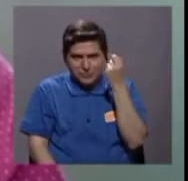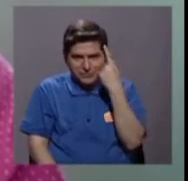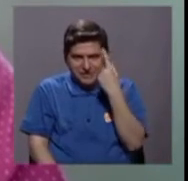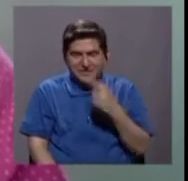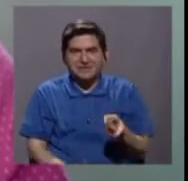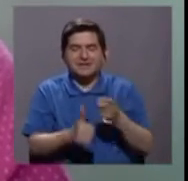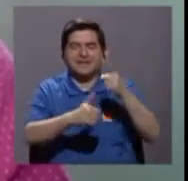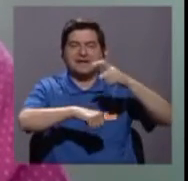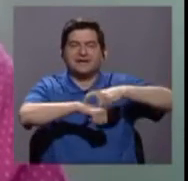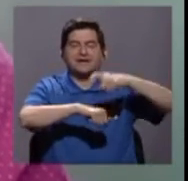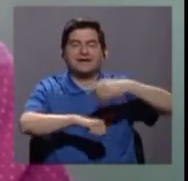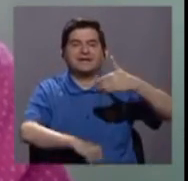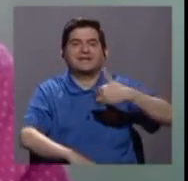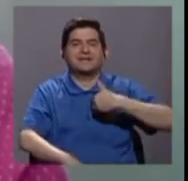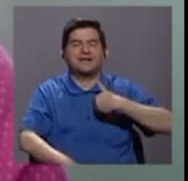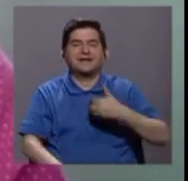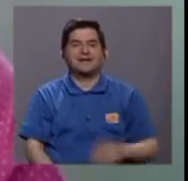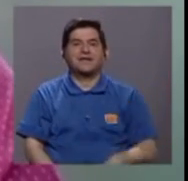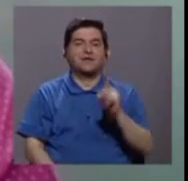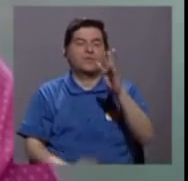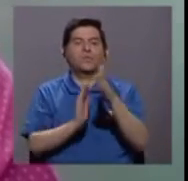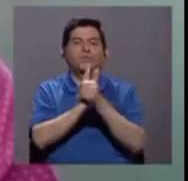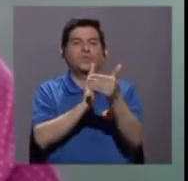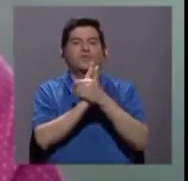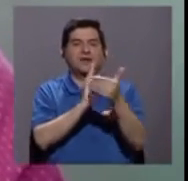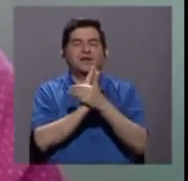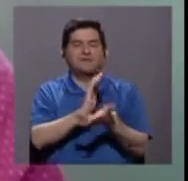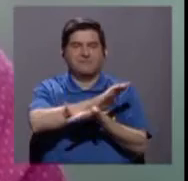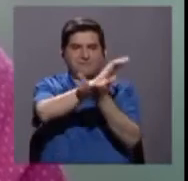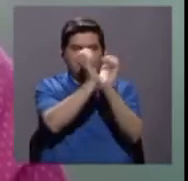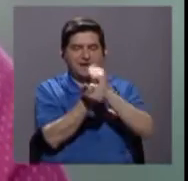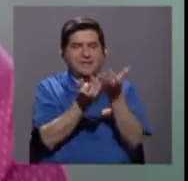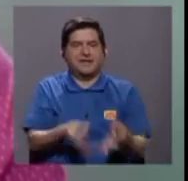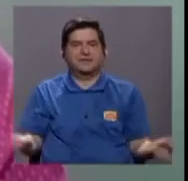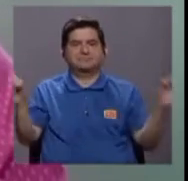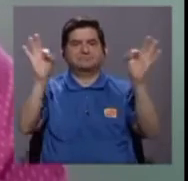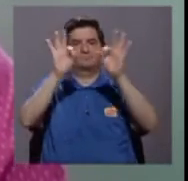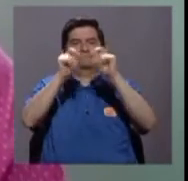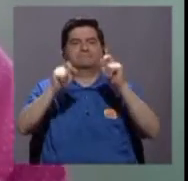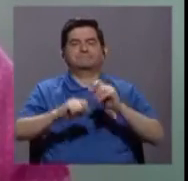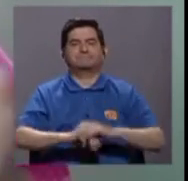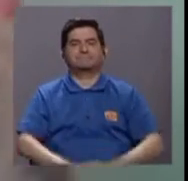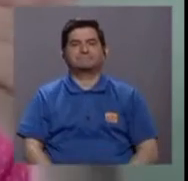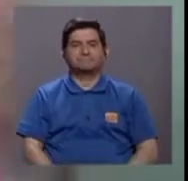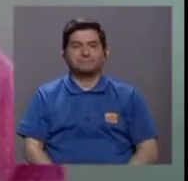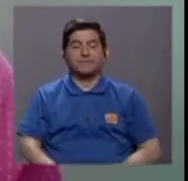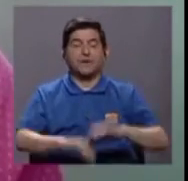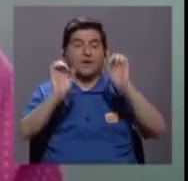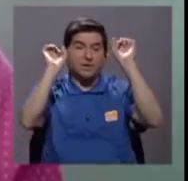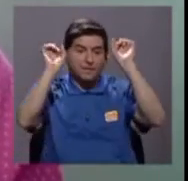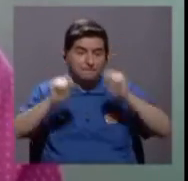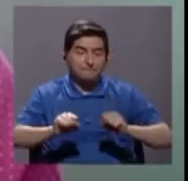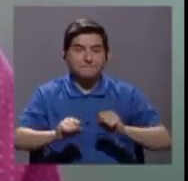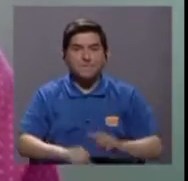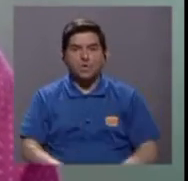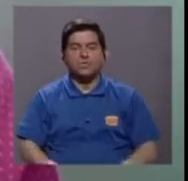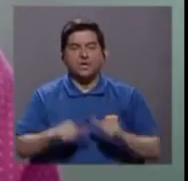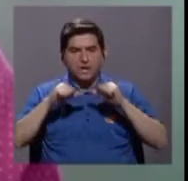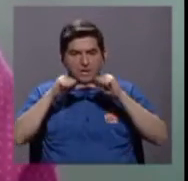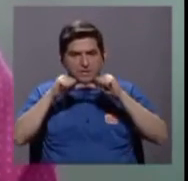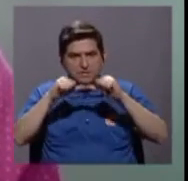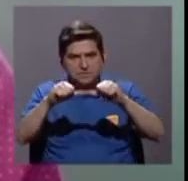el principio que teníamos que tener una capacidad de adaptación importante. para poder, digamos,